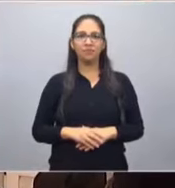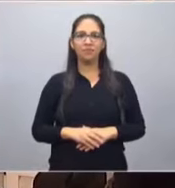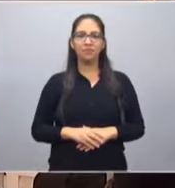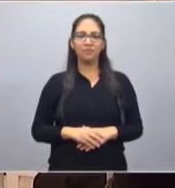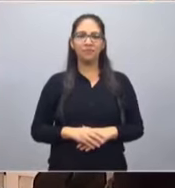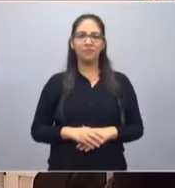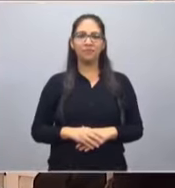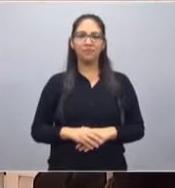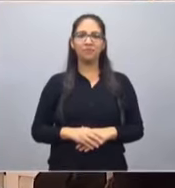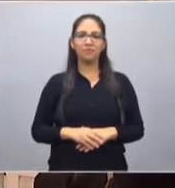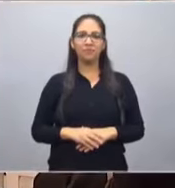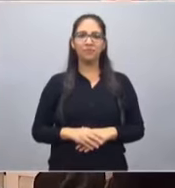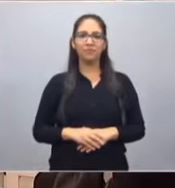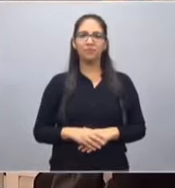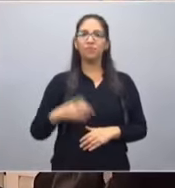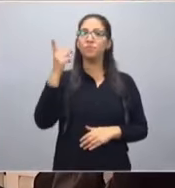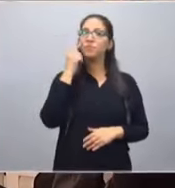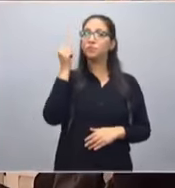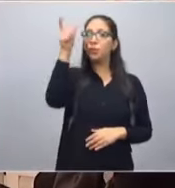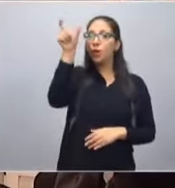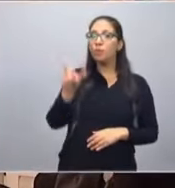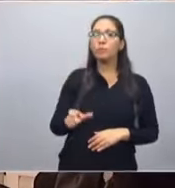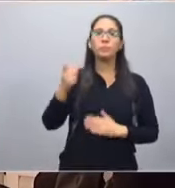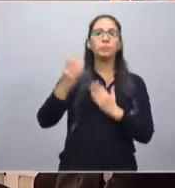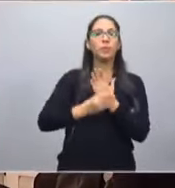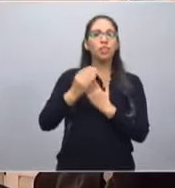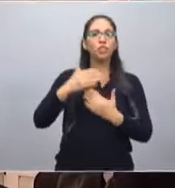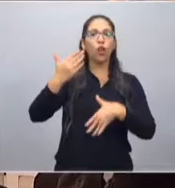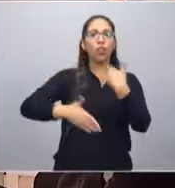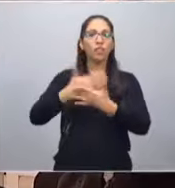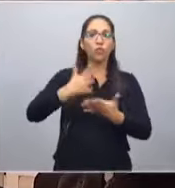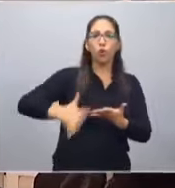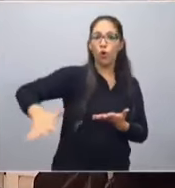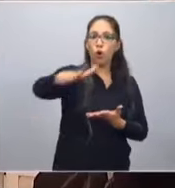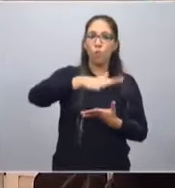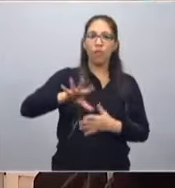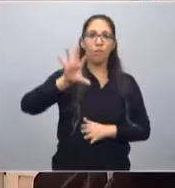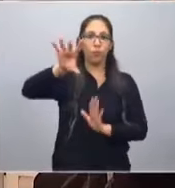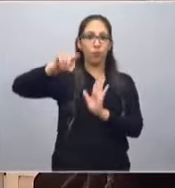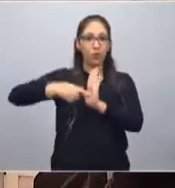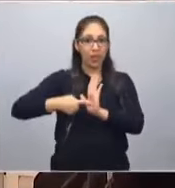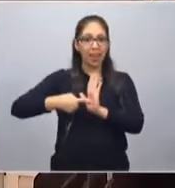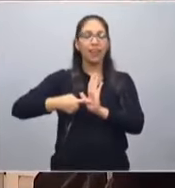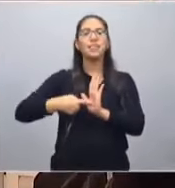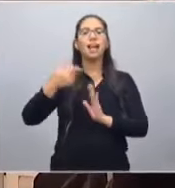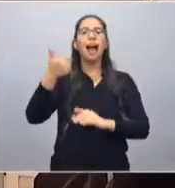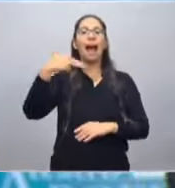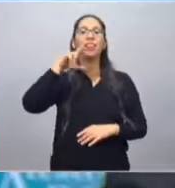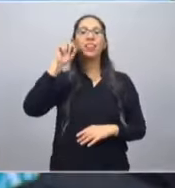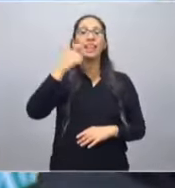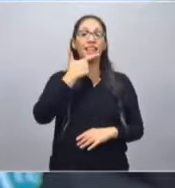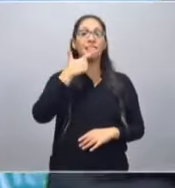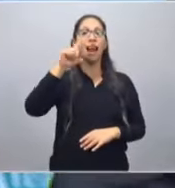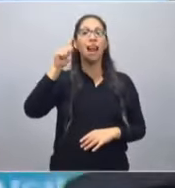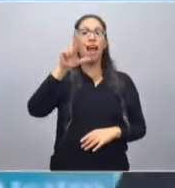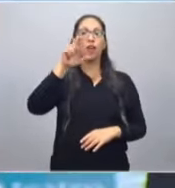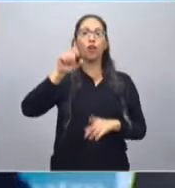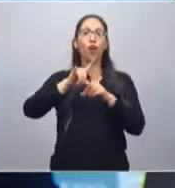kisil el señor ministro de desarrollo de la comunidad de la provincia de Buenos Aires Andrés larroque